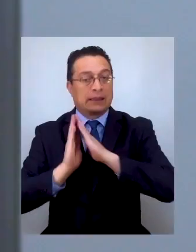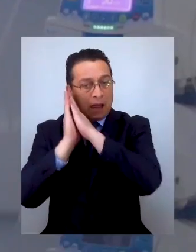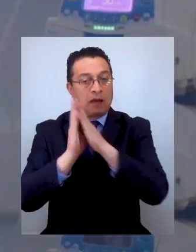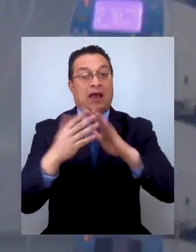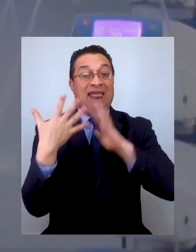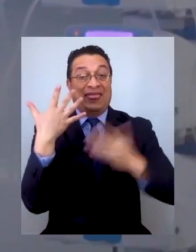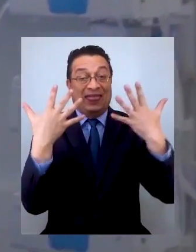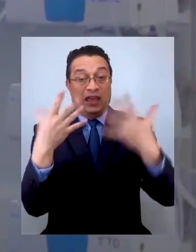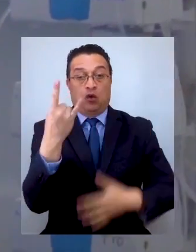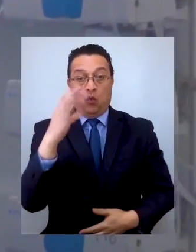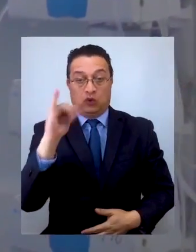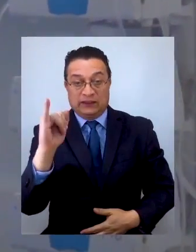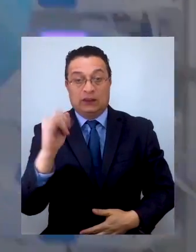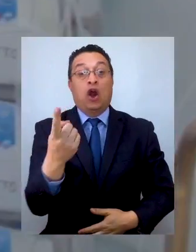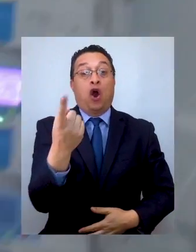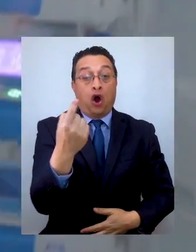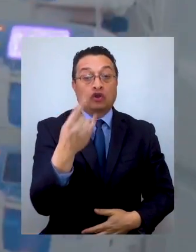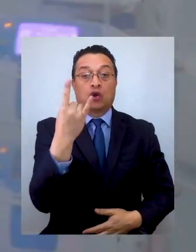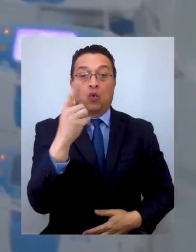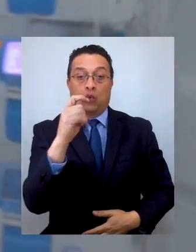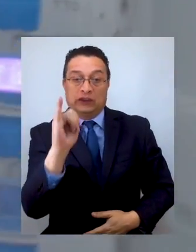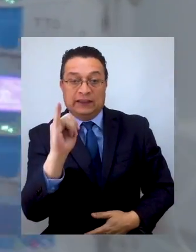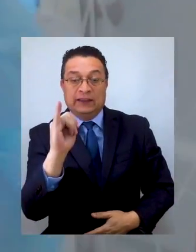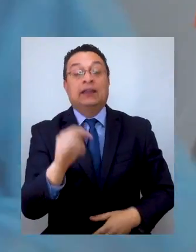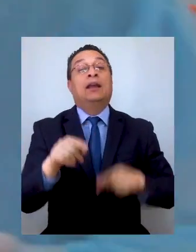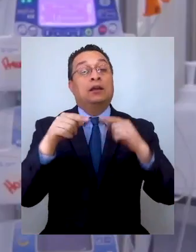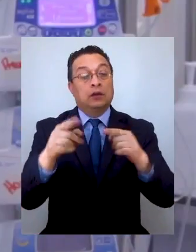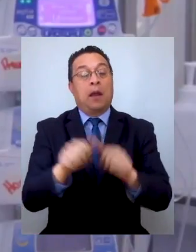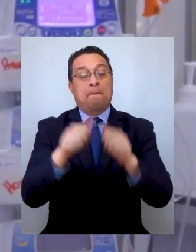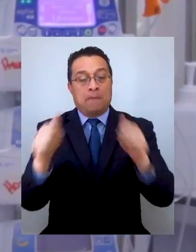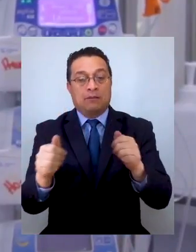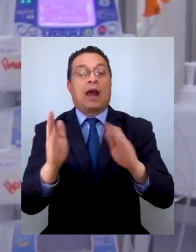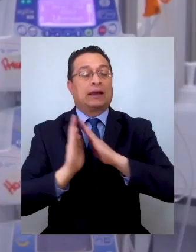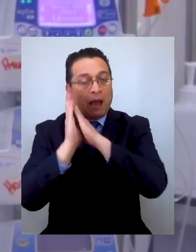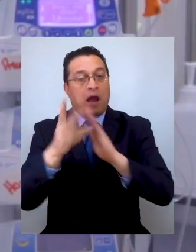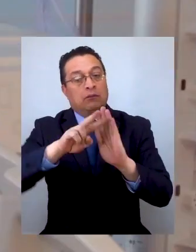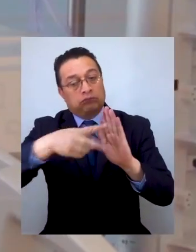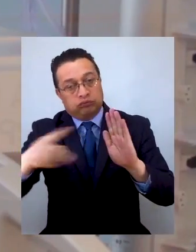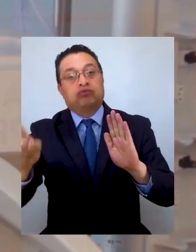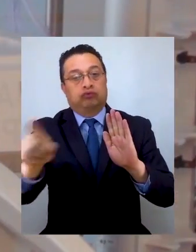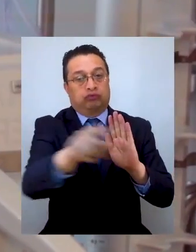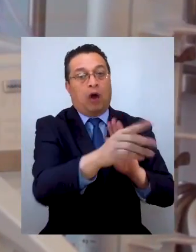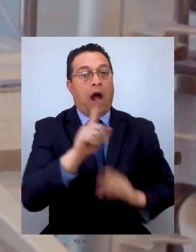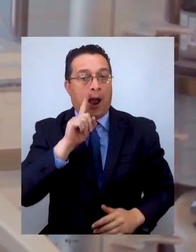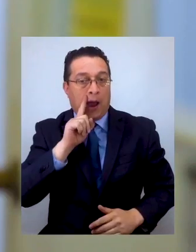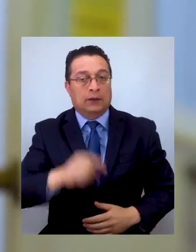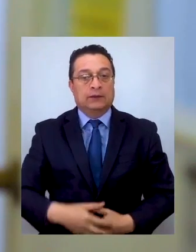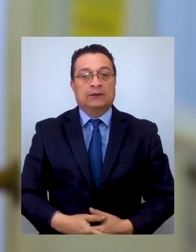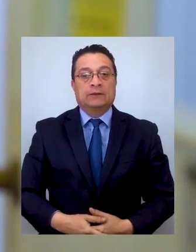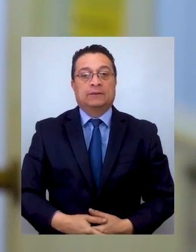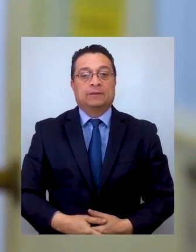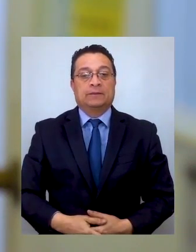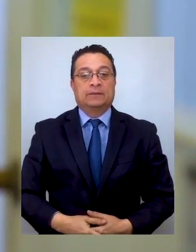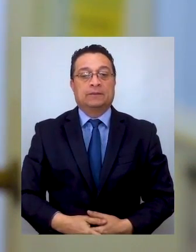camas críticas, 10 camas en UCI, 11 camas en UTI y además sumando una oferta de camas variable en UCI Vales.